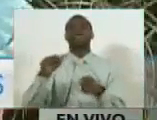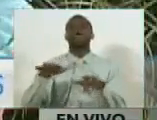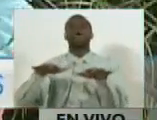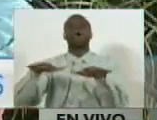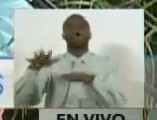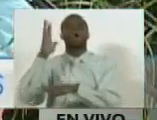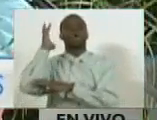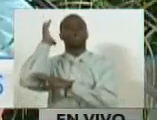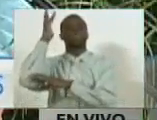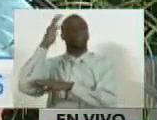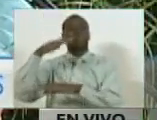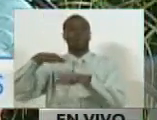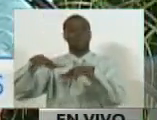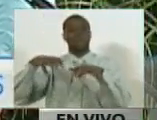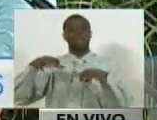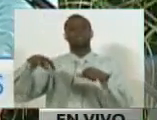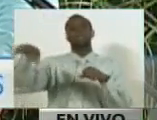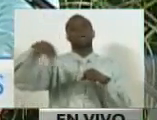29 sectores.